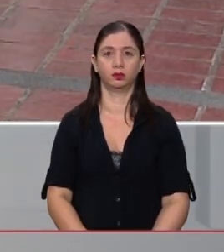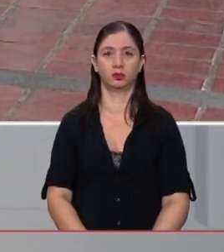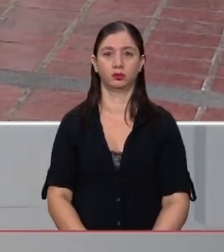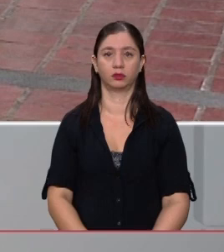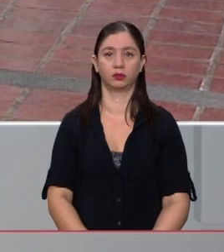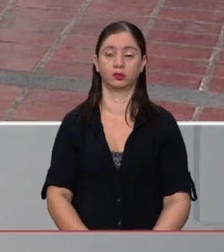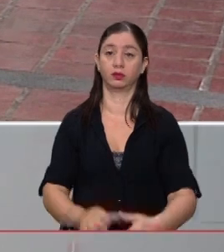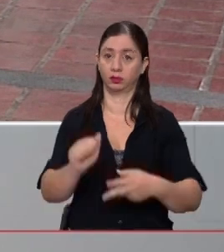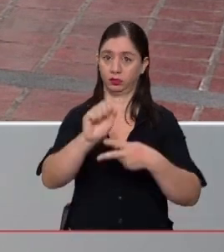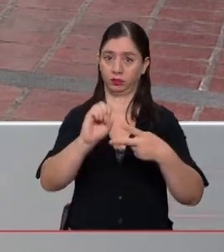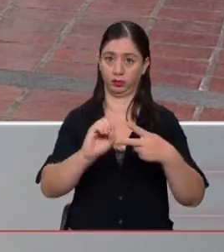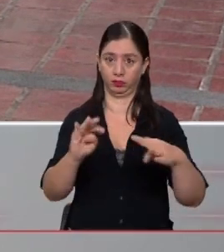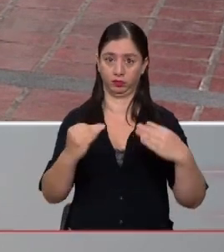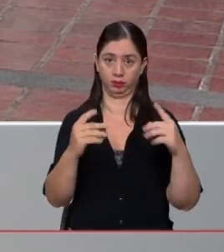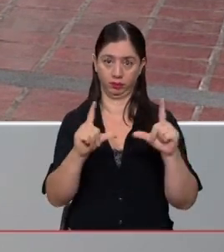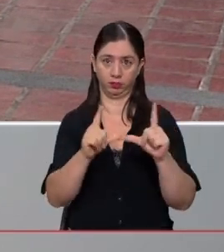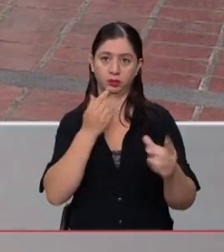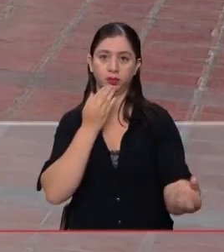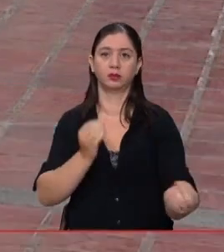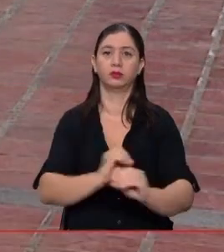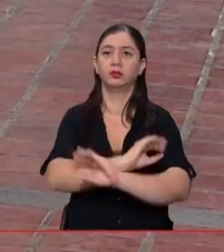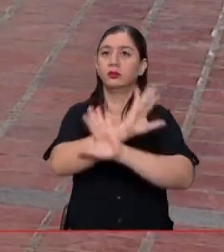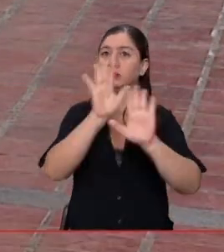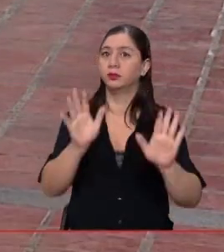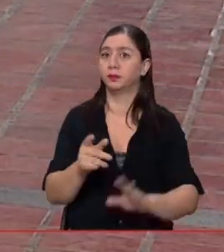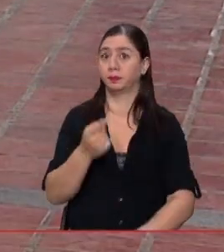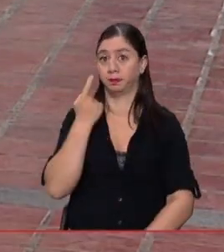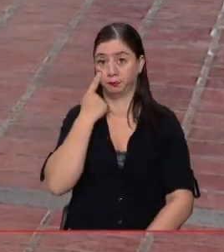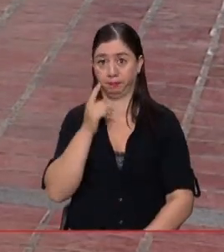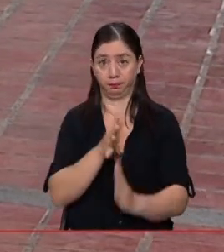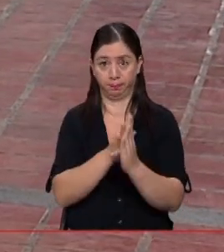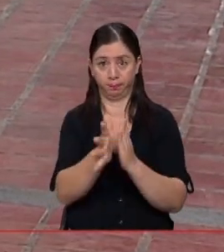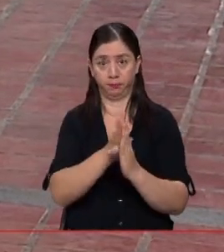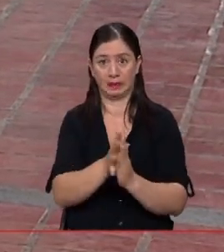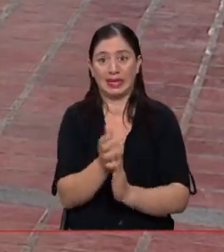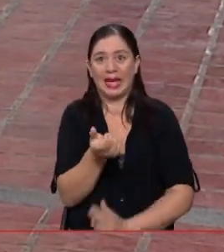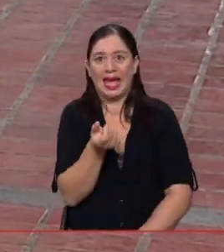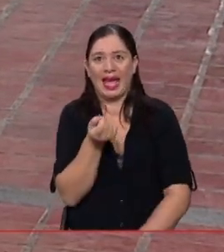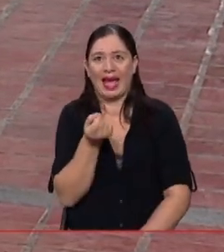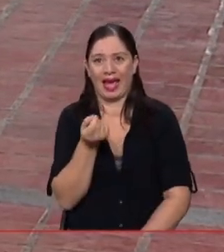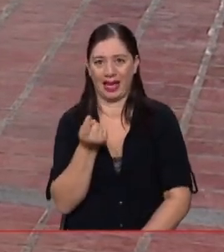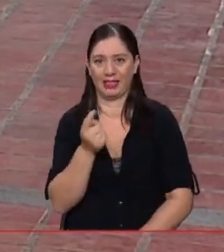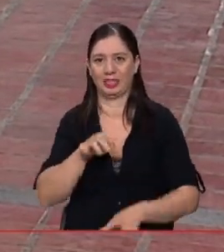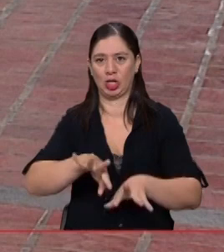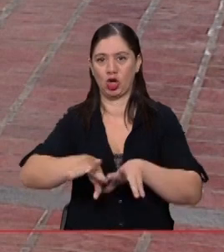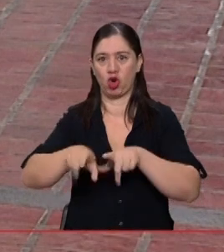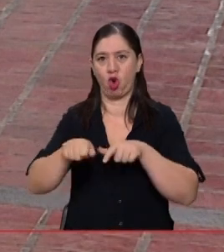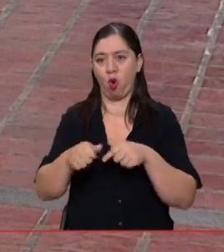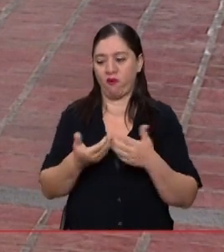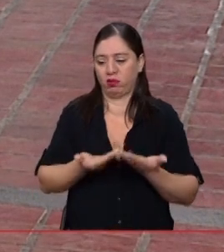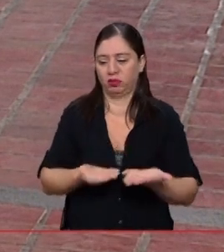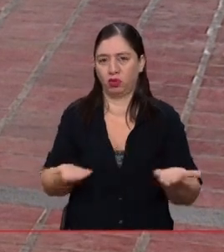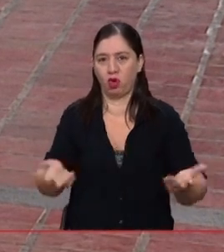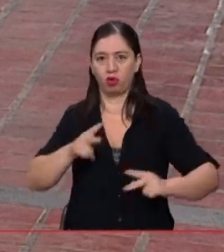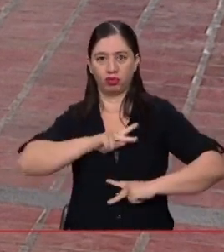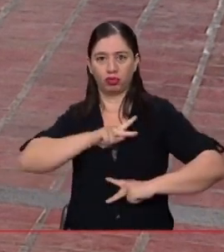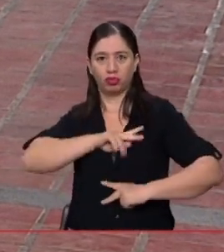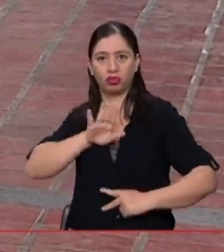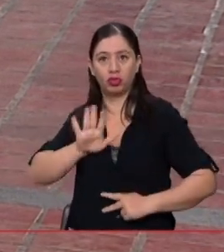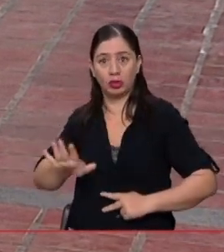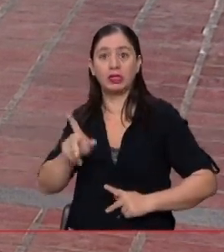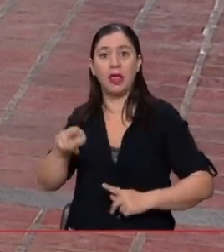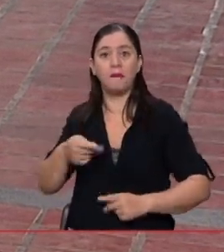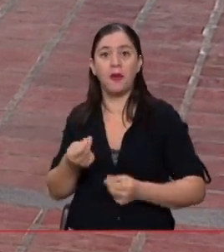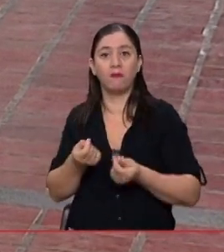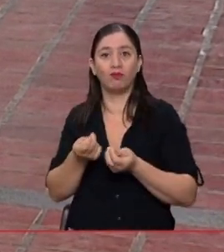Gigi, José, televidentes, buenos días. Pues mire, pretendían hurtarle lo que es sus pertenencias, también una suma